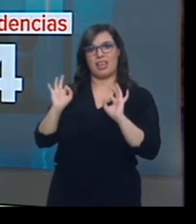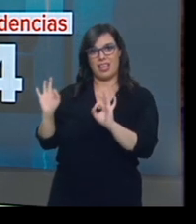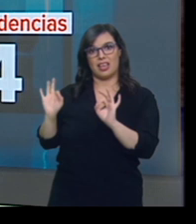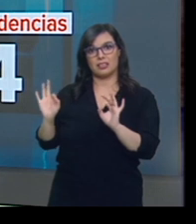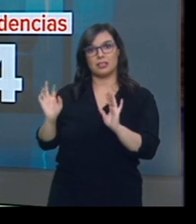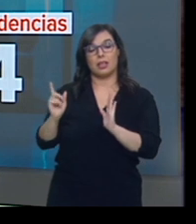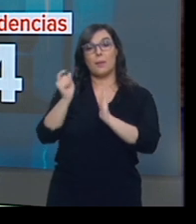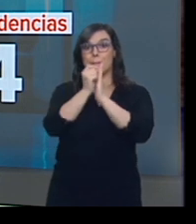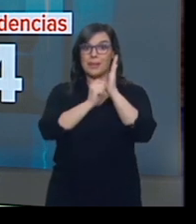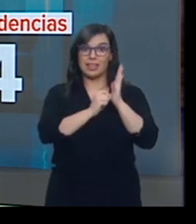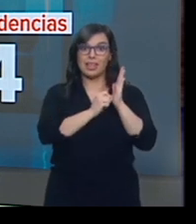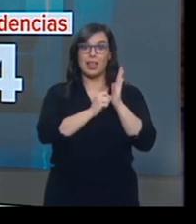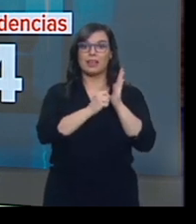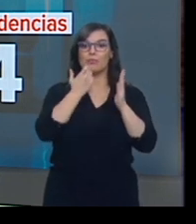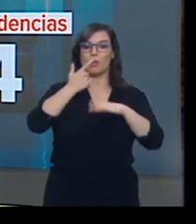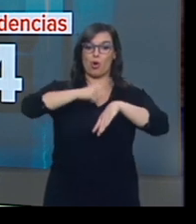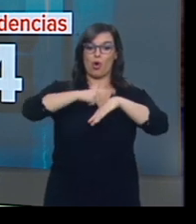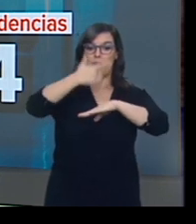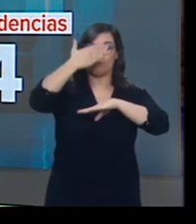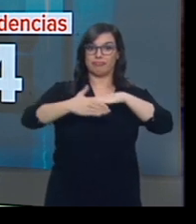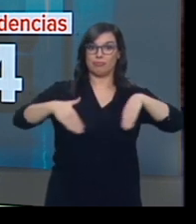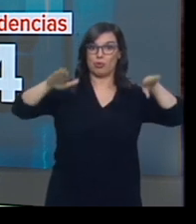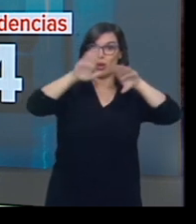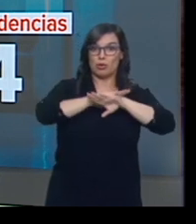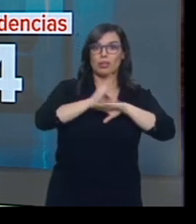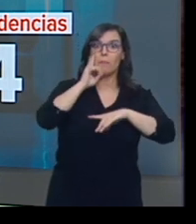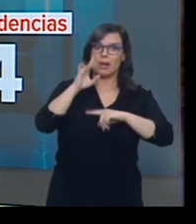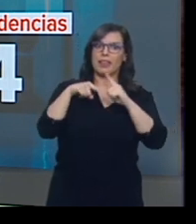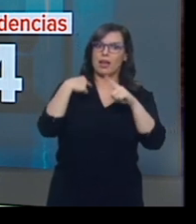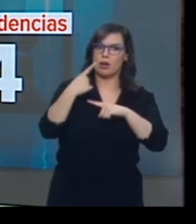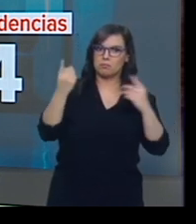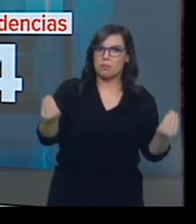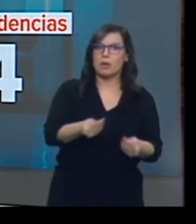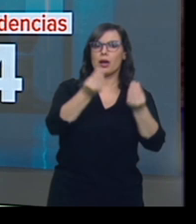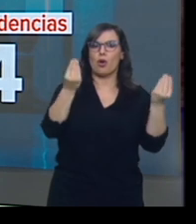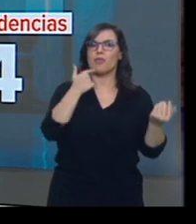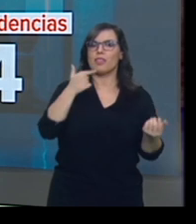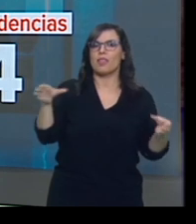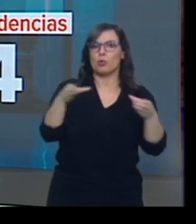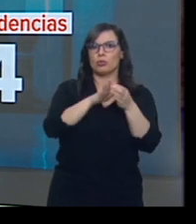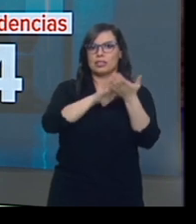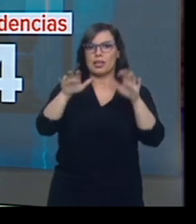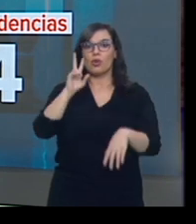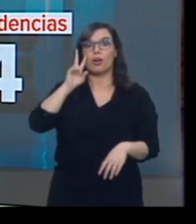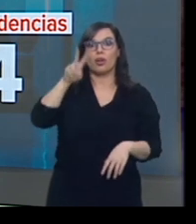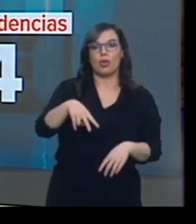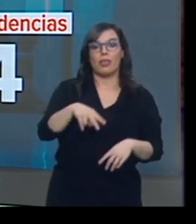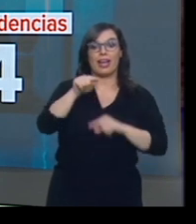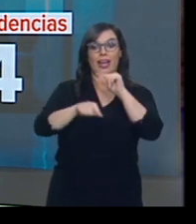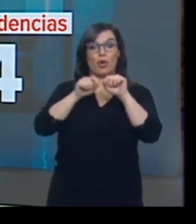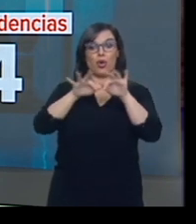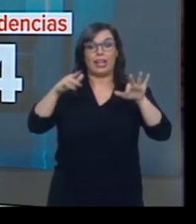las medidas adoptadas, el toque de queda en concreto, parece estar teniendo efecto. La Junta reconoce que se están conteniendo los